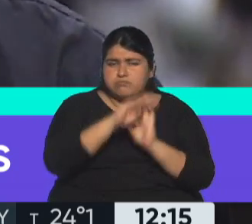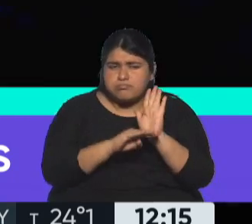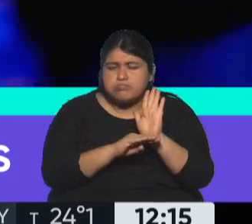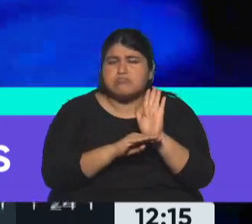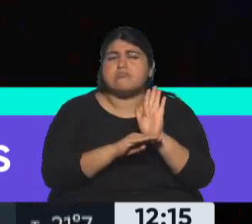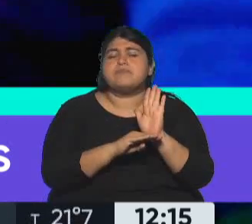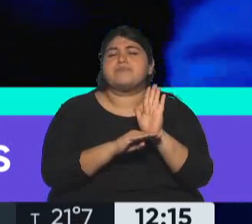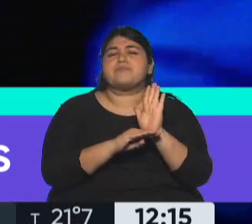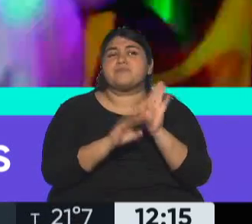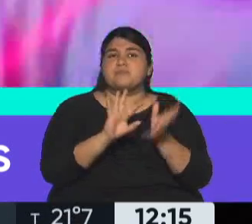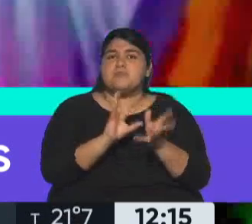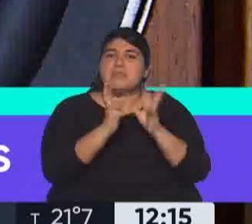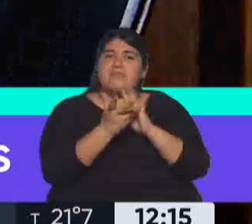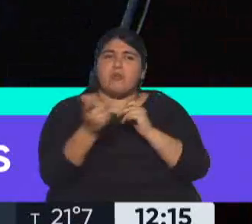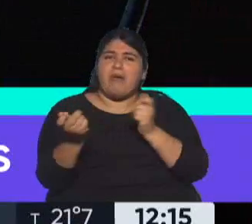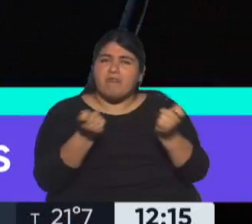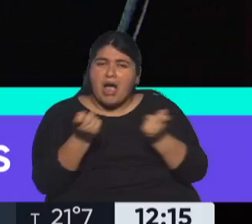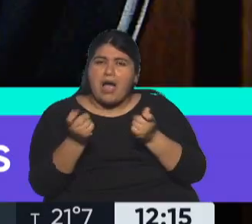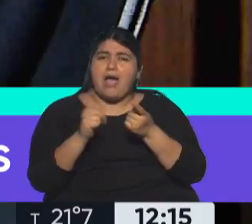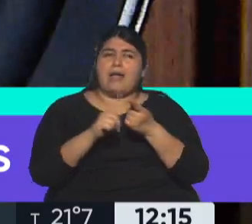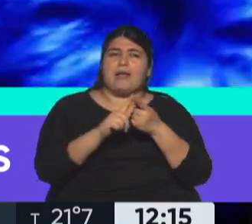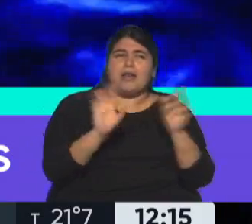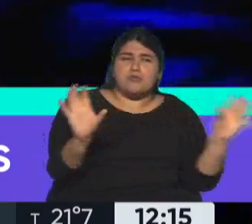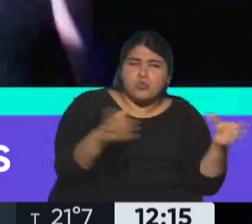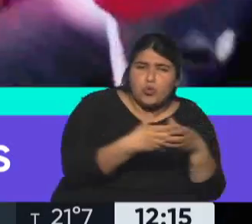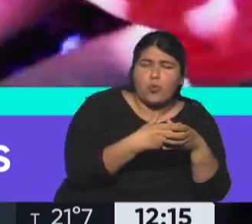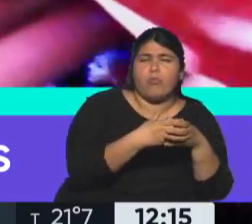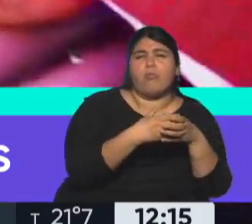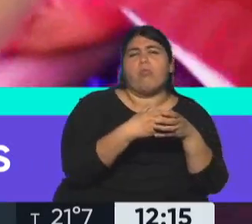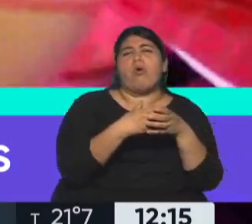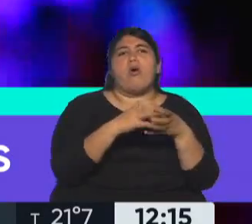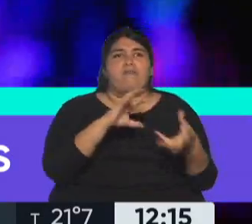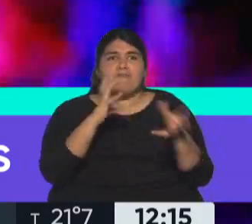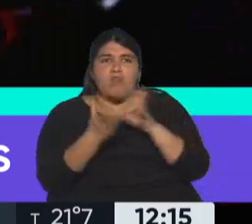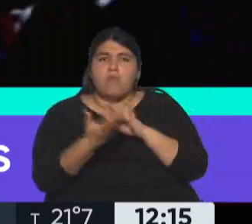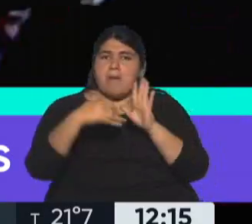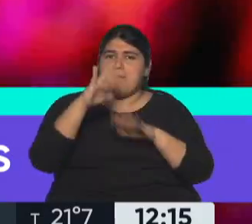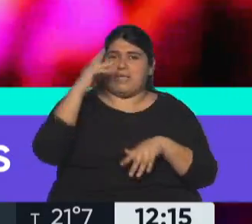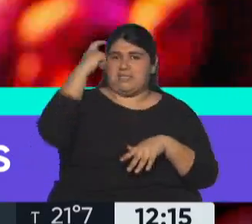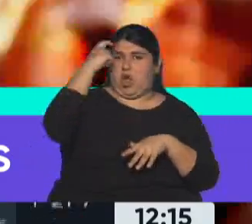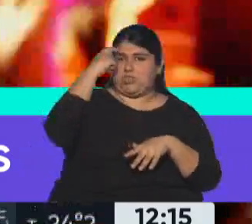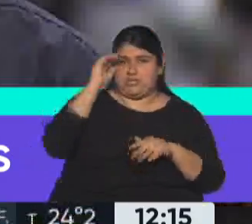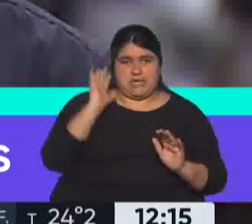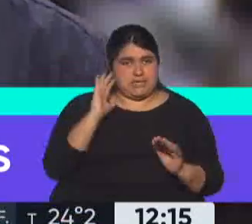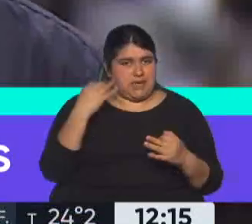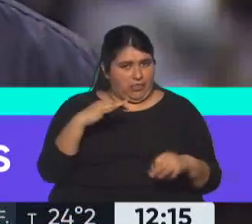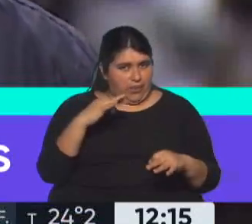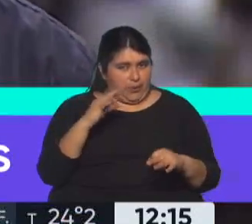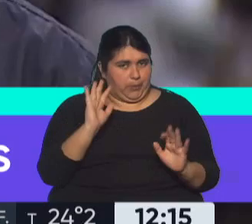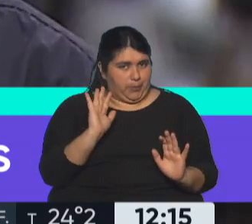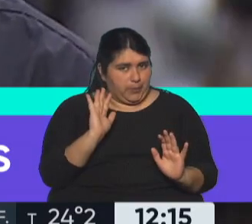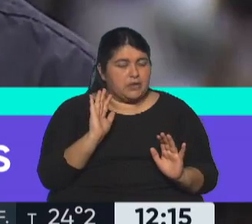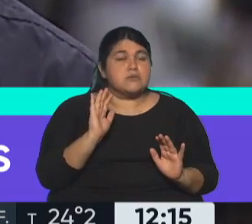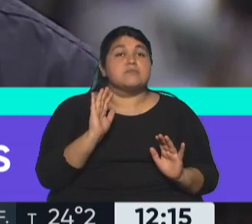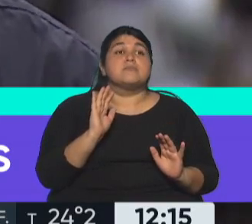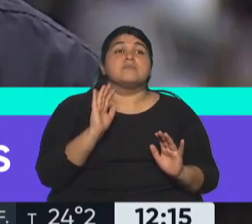específicamente la manera de baile, si va a ser de burbuja, de cómo manera de hacer, de la manera más conciencia de vida, a través de